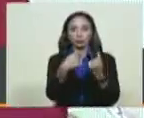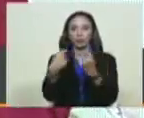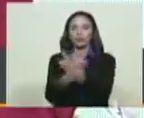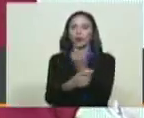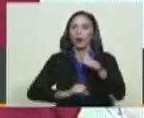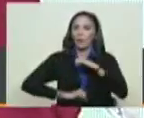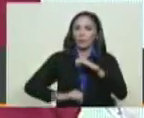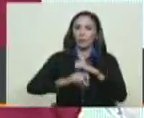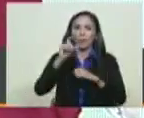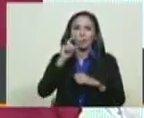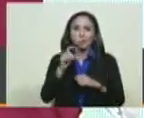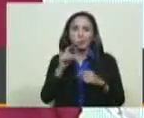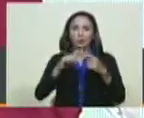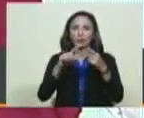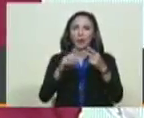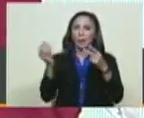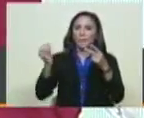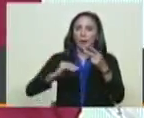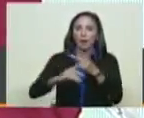humanizado